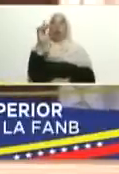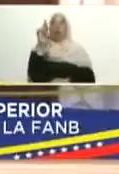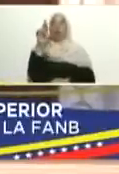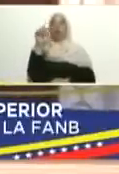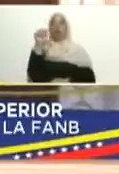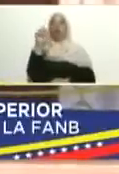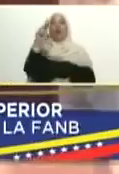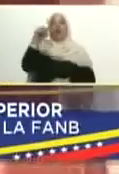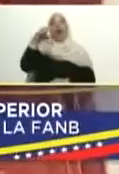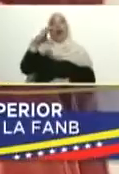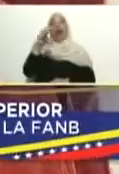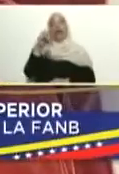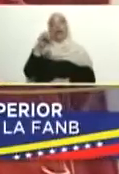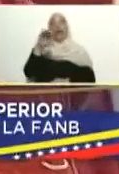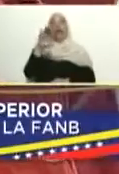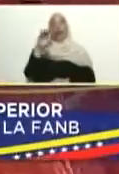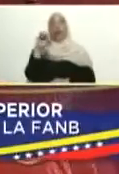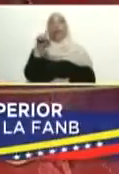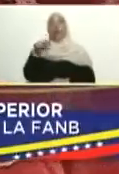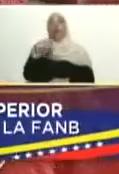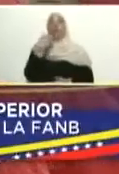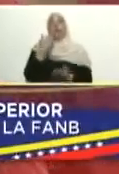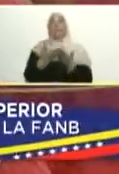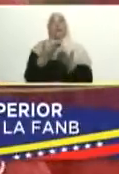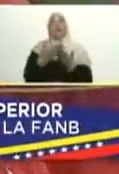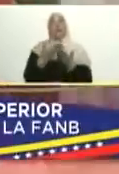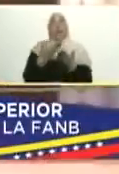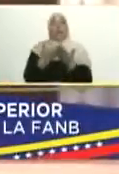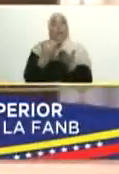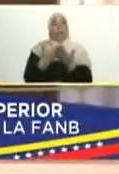sus propuestas. Y bueno,